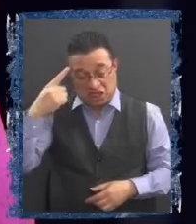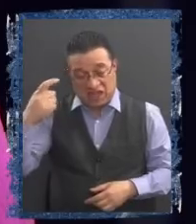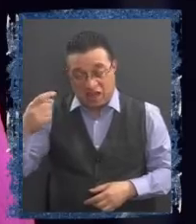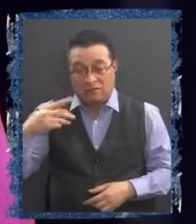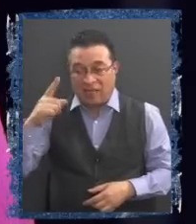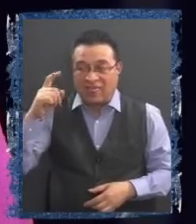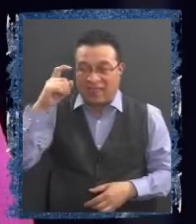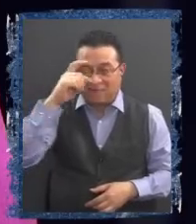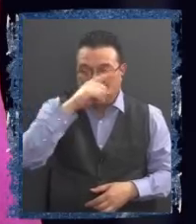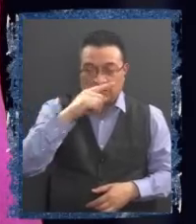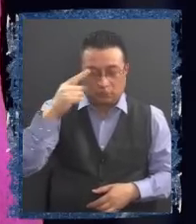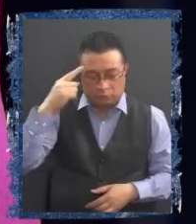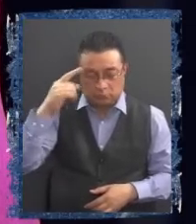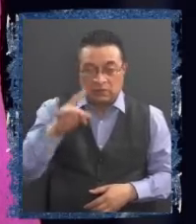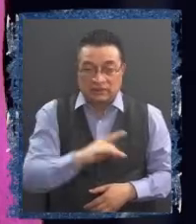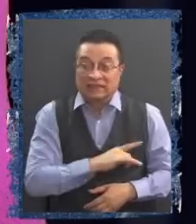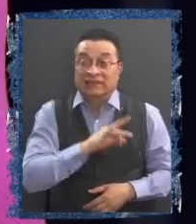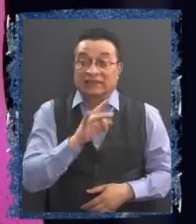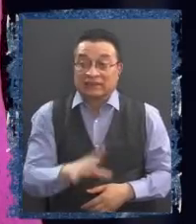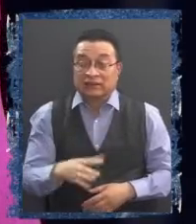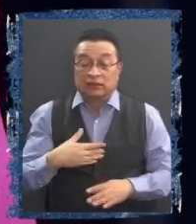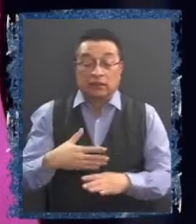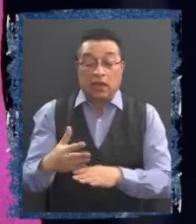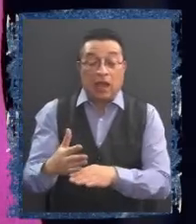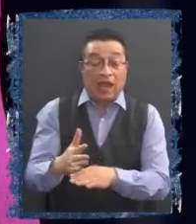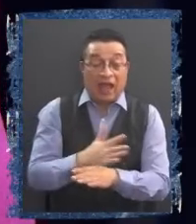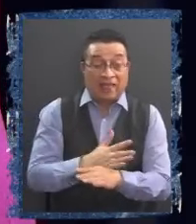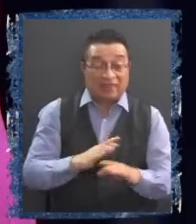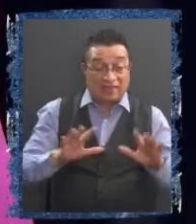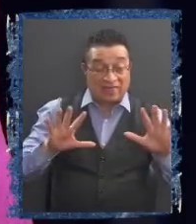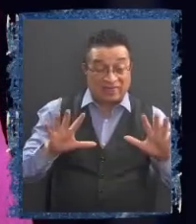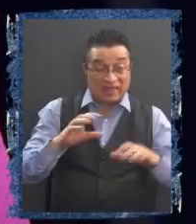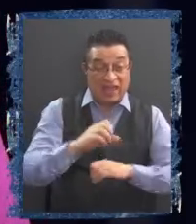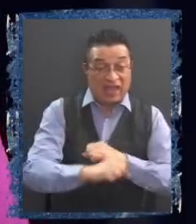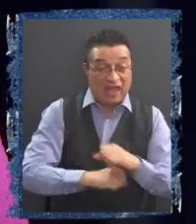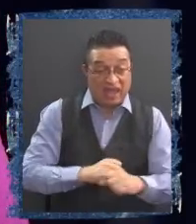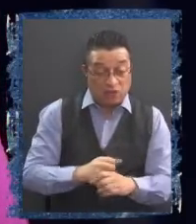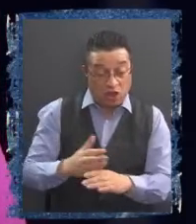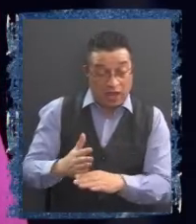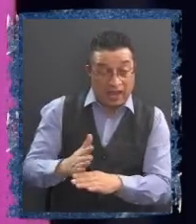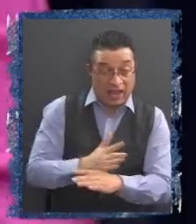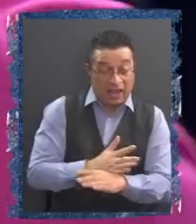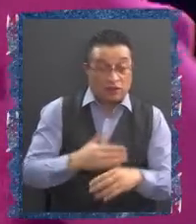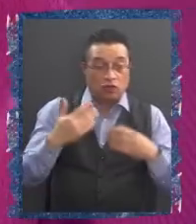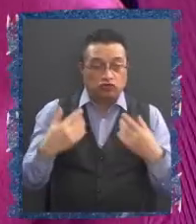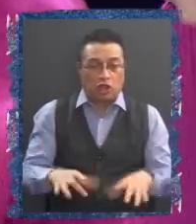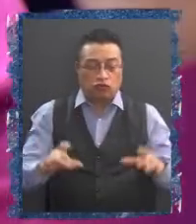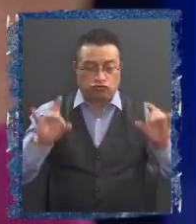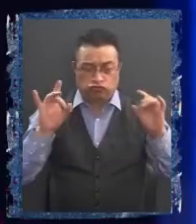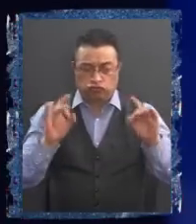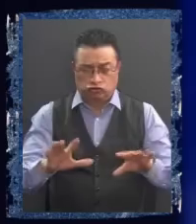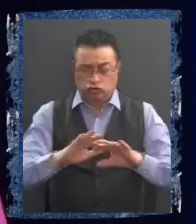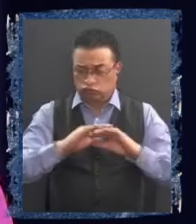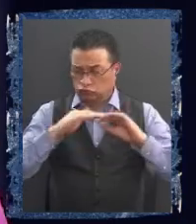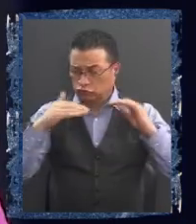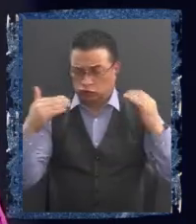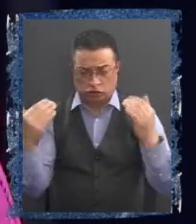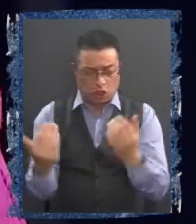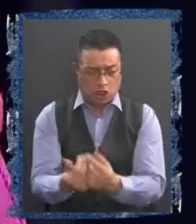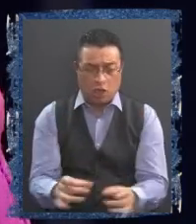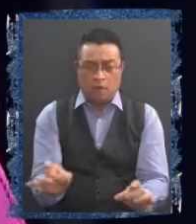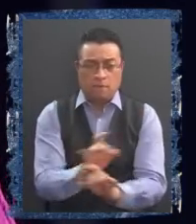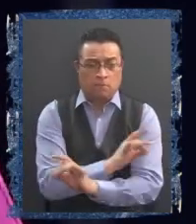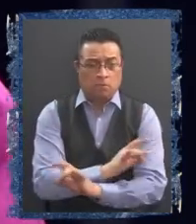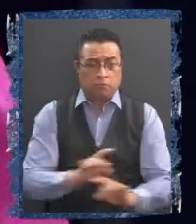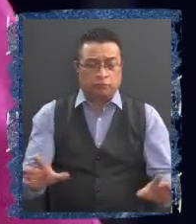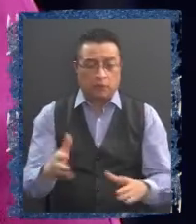difícil pensar que en Chile, antes de 10 años, nosotros podamos tener instalado todas las condiciones como para poder